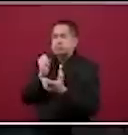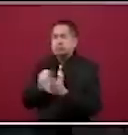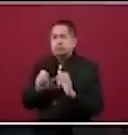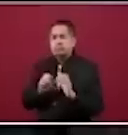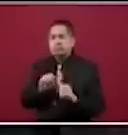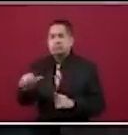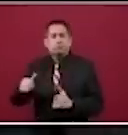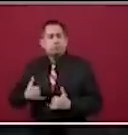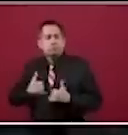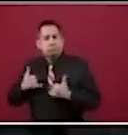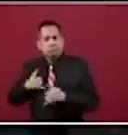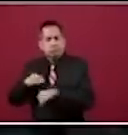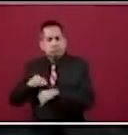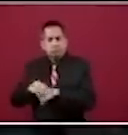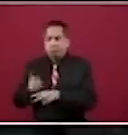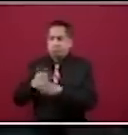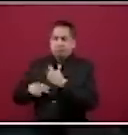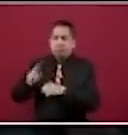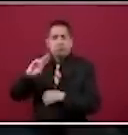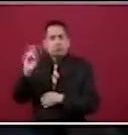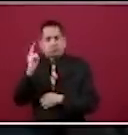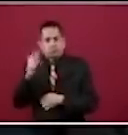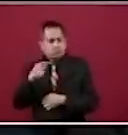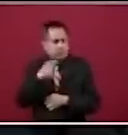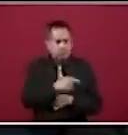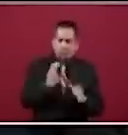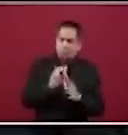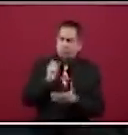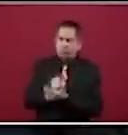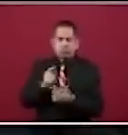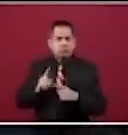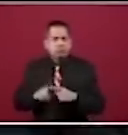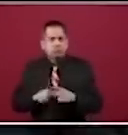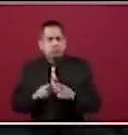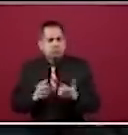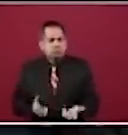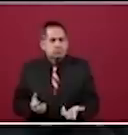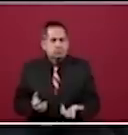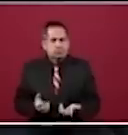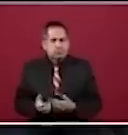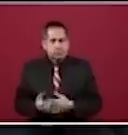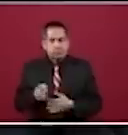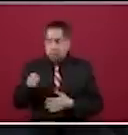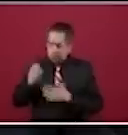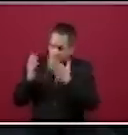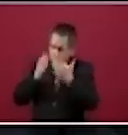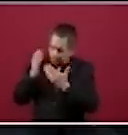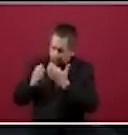a los jóvenes médicos que egresan de las universidades públicas. Lo tomo por lo que dice de la UNAM, que ¿dónde están? Ellos estudian y son